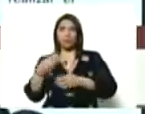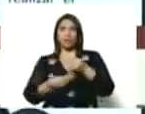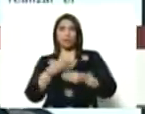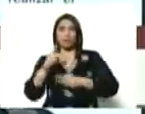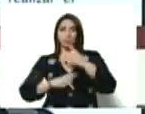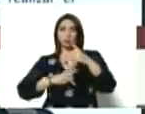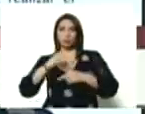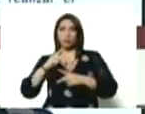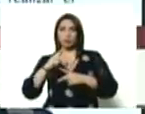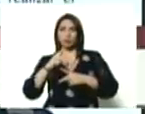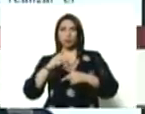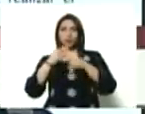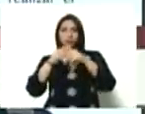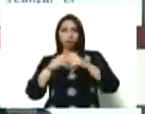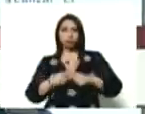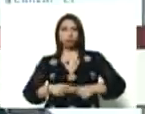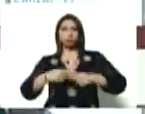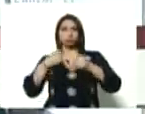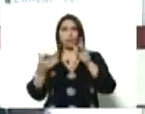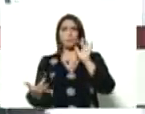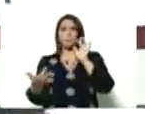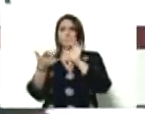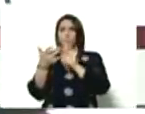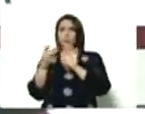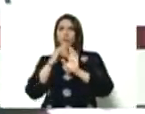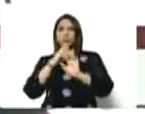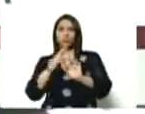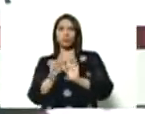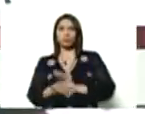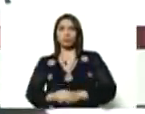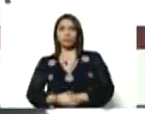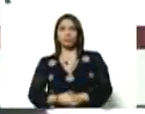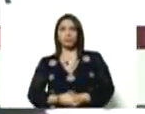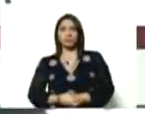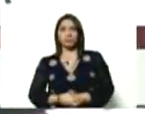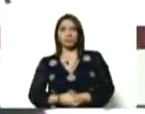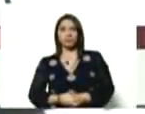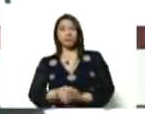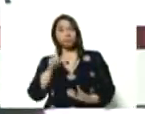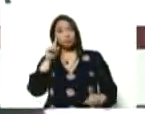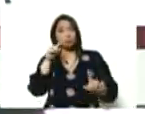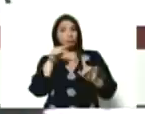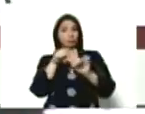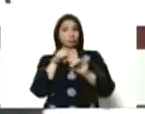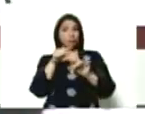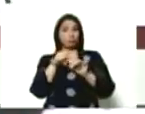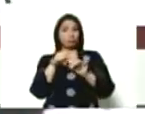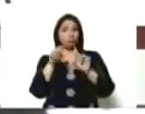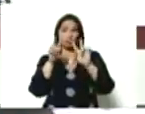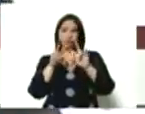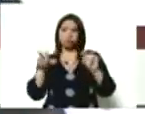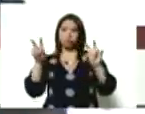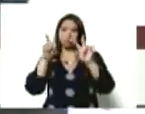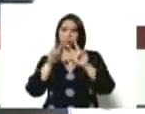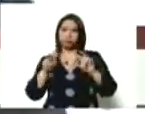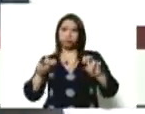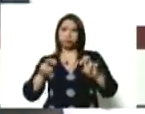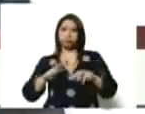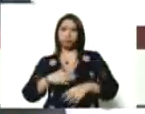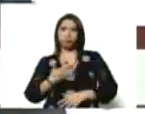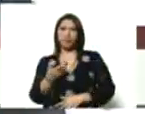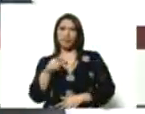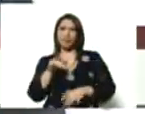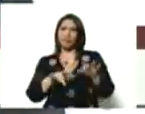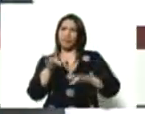escrutinio y el proceso de transmisión de resultados. El alcance de esta auditoría es revisión del código fuente de la máquina de